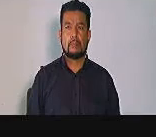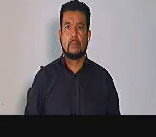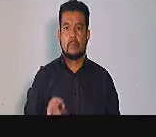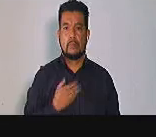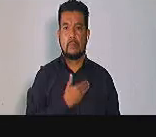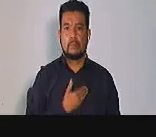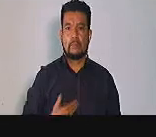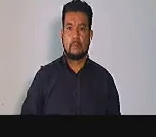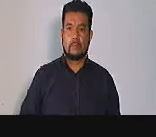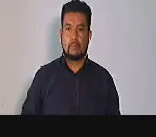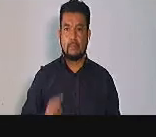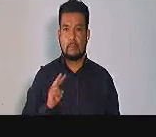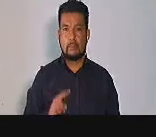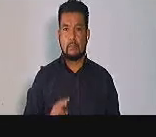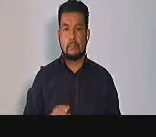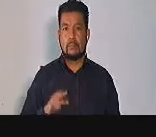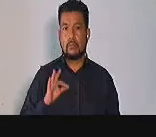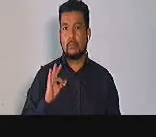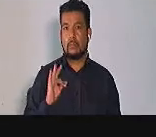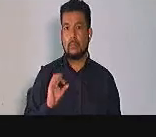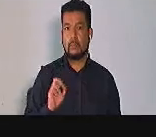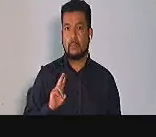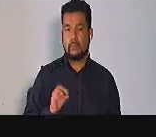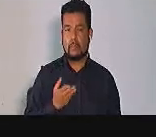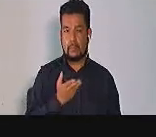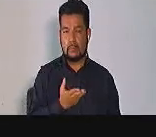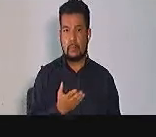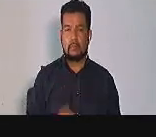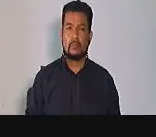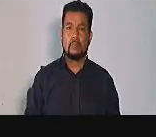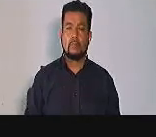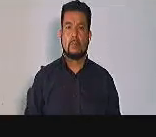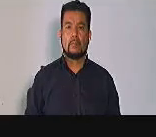Señor presidente, honorable concejal Eduardo Alonso Toro.